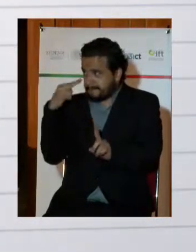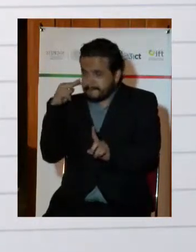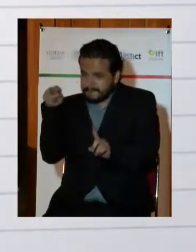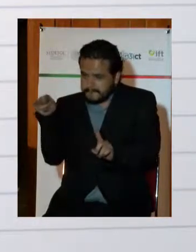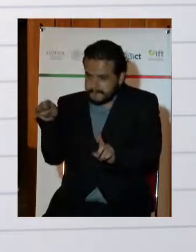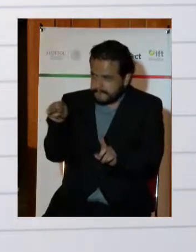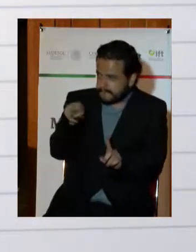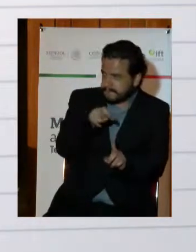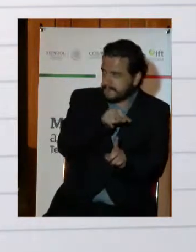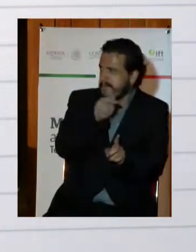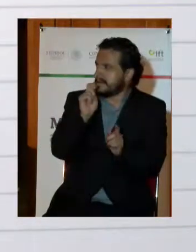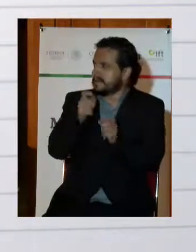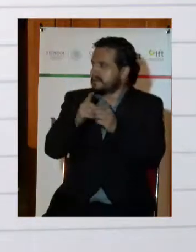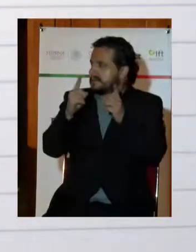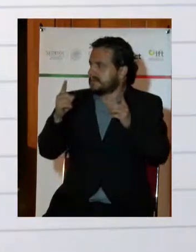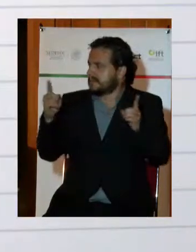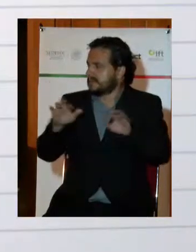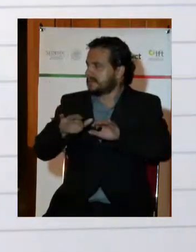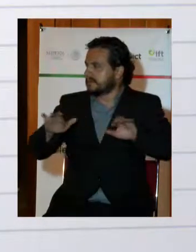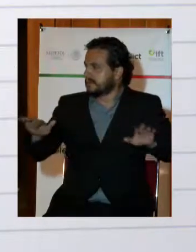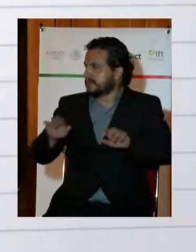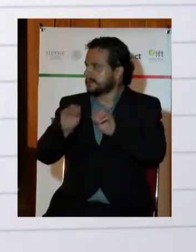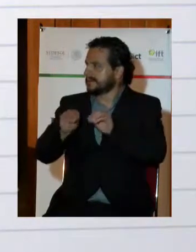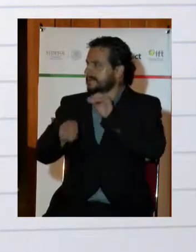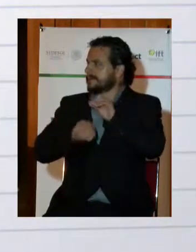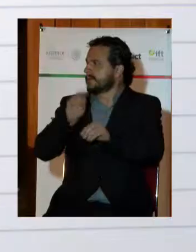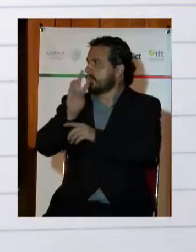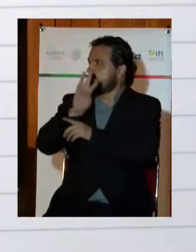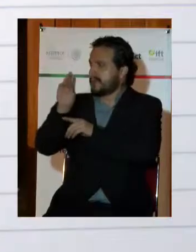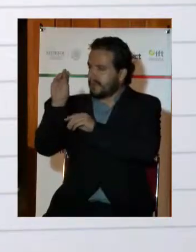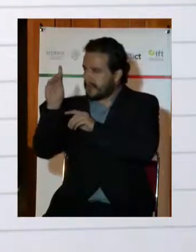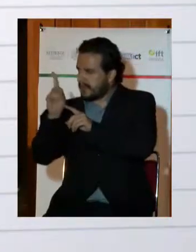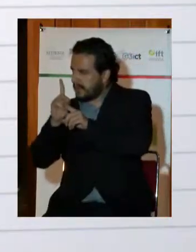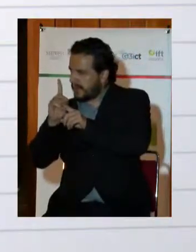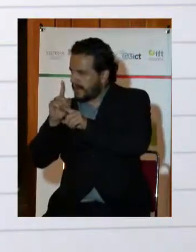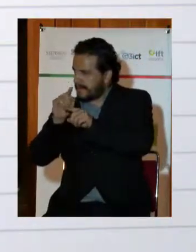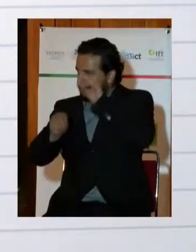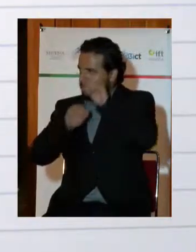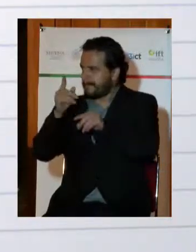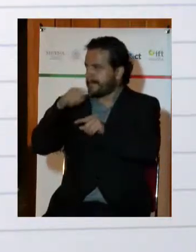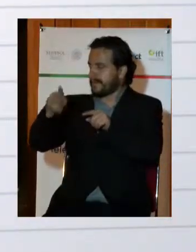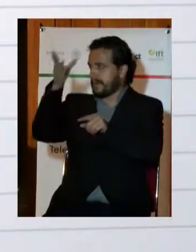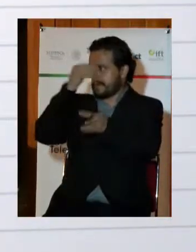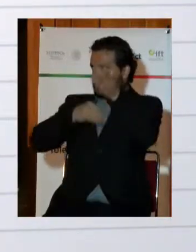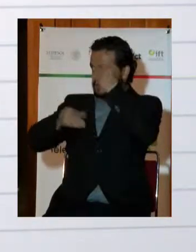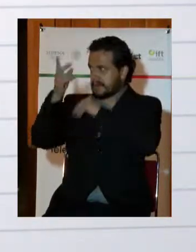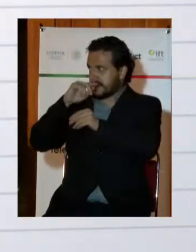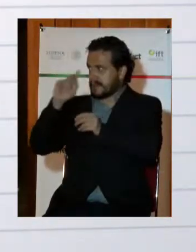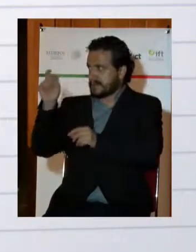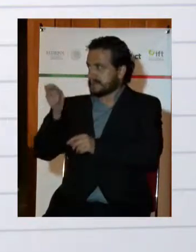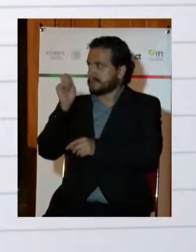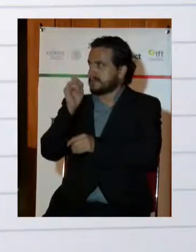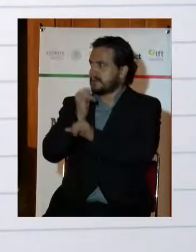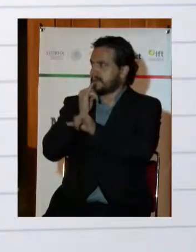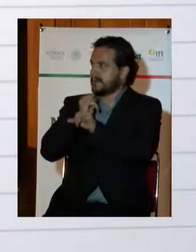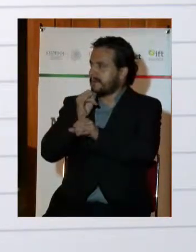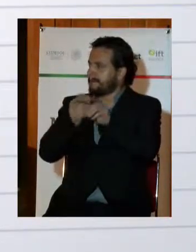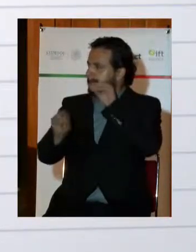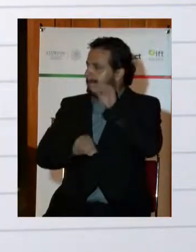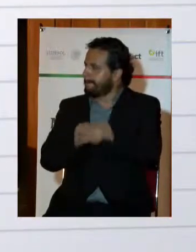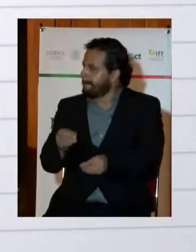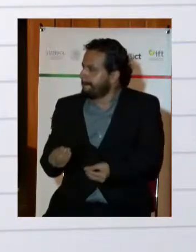barandales. O sea, los alumnos de arquitectura de estas universidades salen con nociones de accesibilidad y de diseño universal. En estas mismas